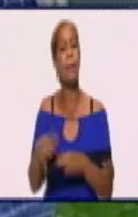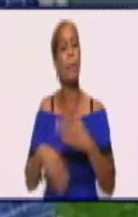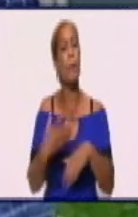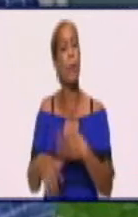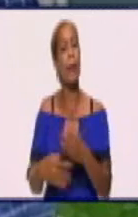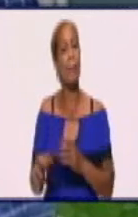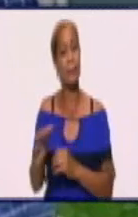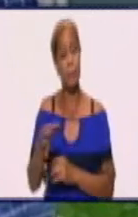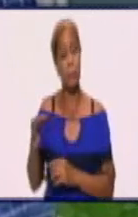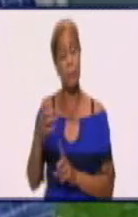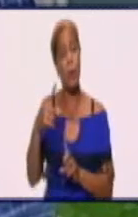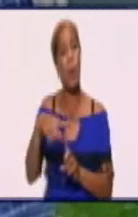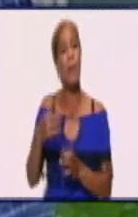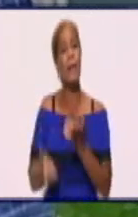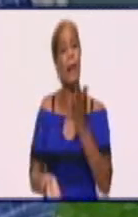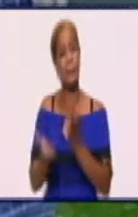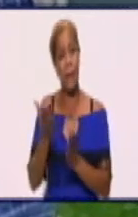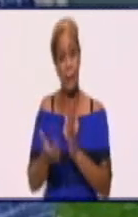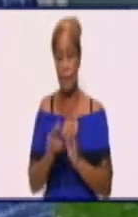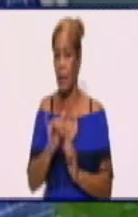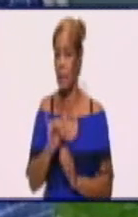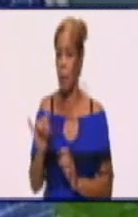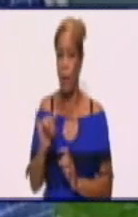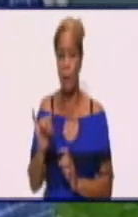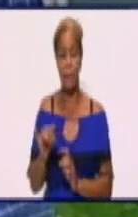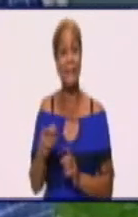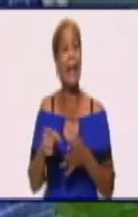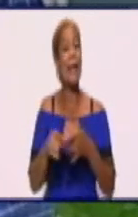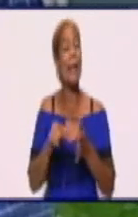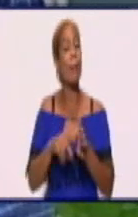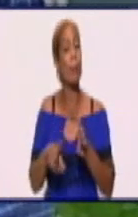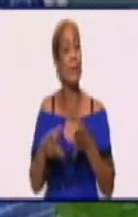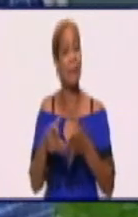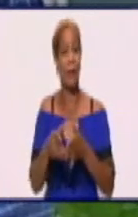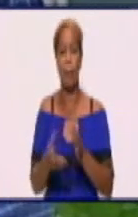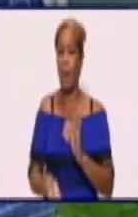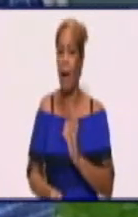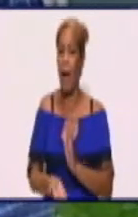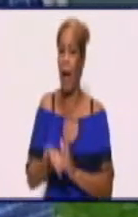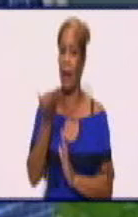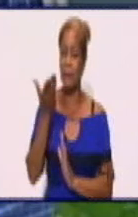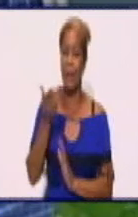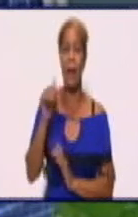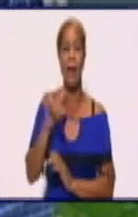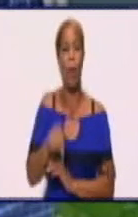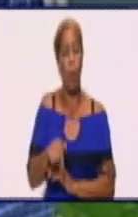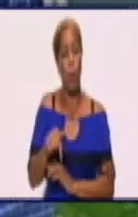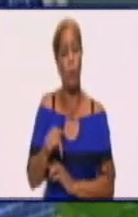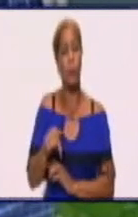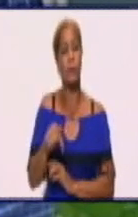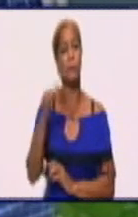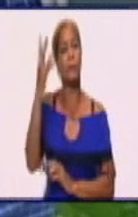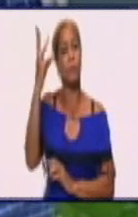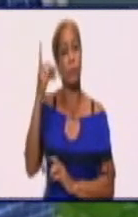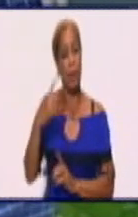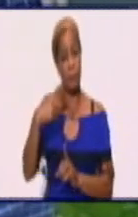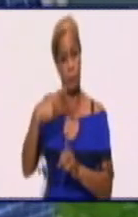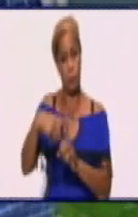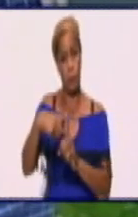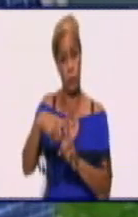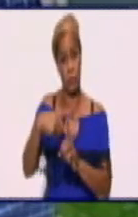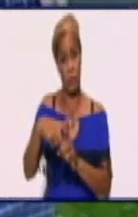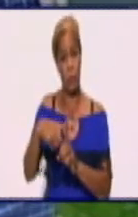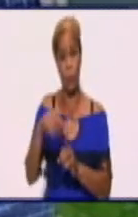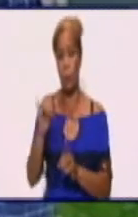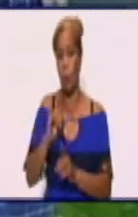la tasa de la provincia que sigue siendo muy alta. Por ejemplo, hoy se reportan casos positivos en 11 de los 13